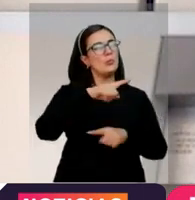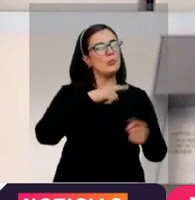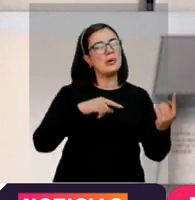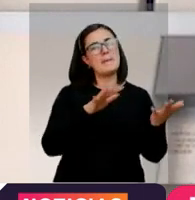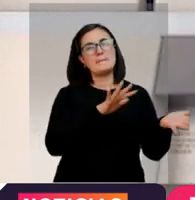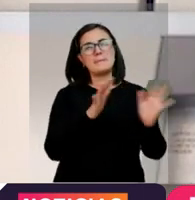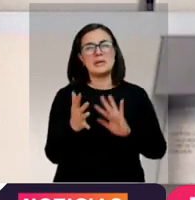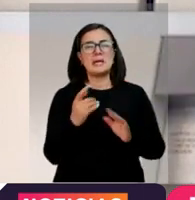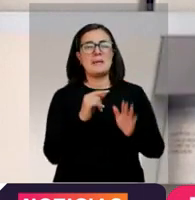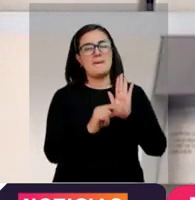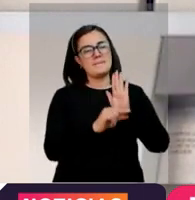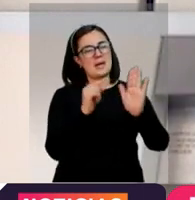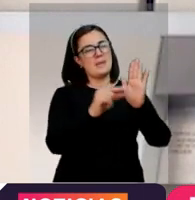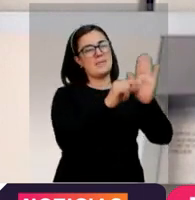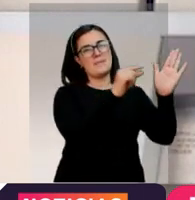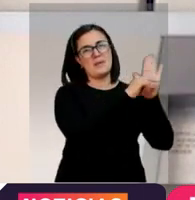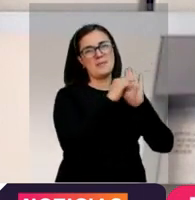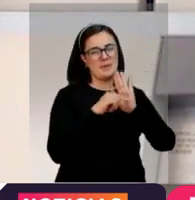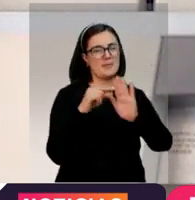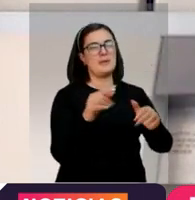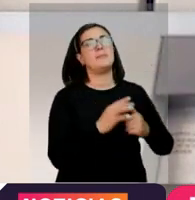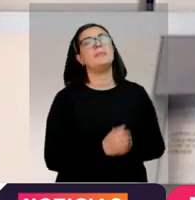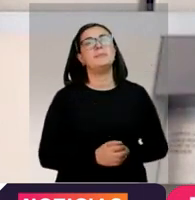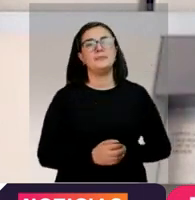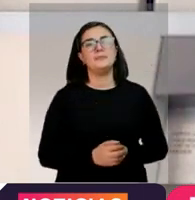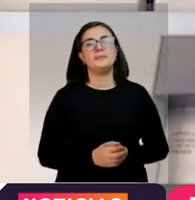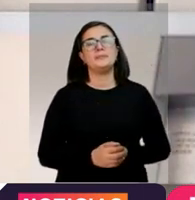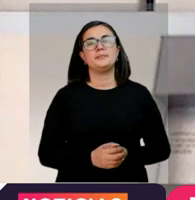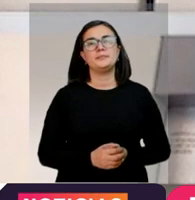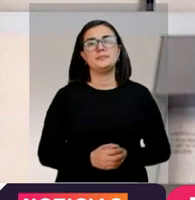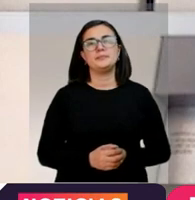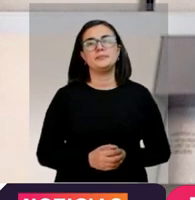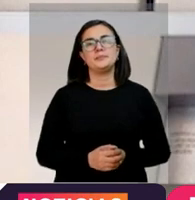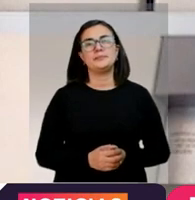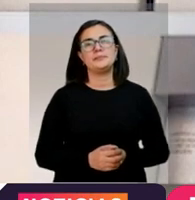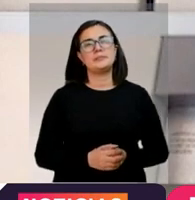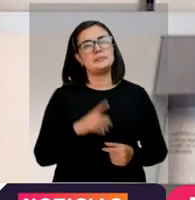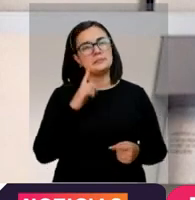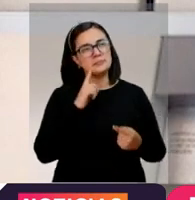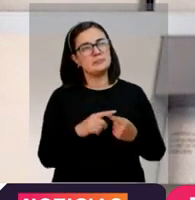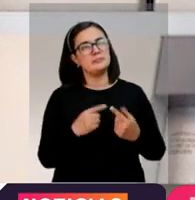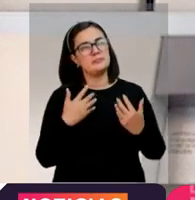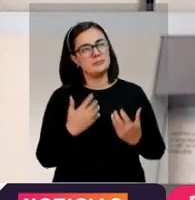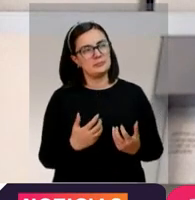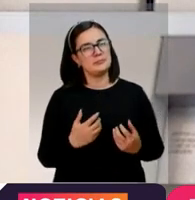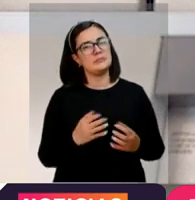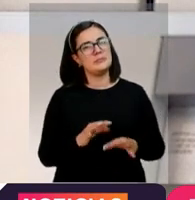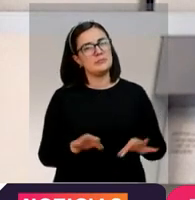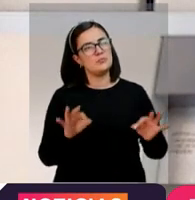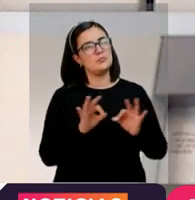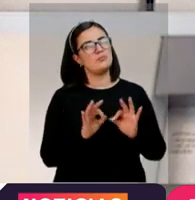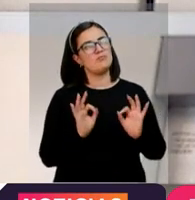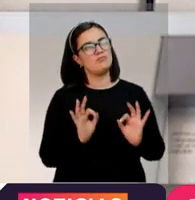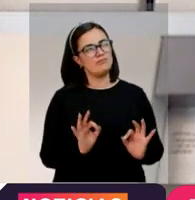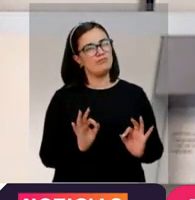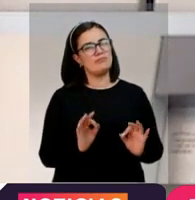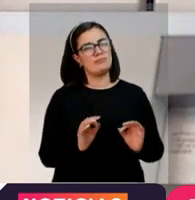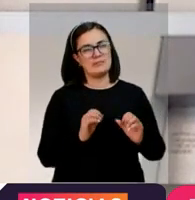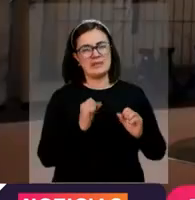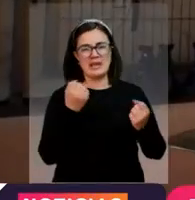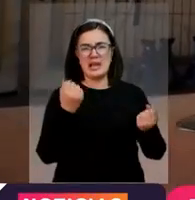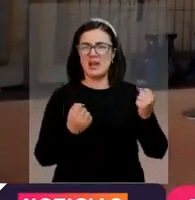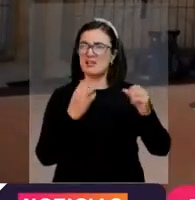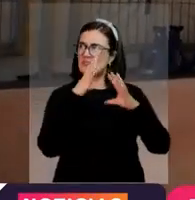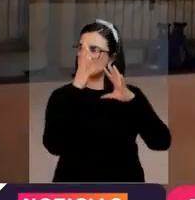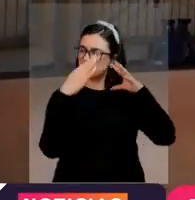monomarca o sea la idea es que sean muy blake para colocarlos muy parados para poder realmente